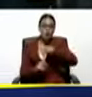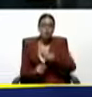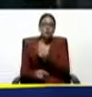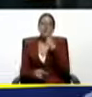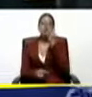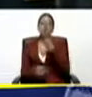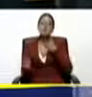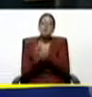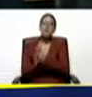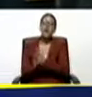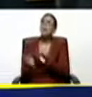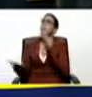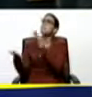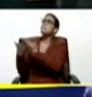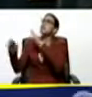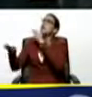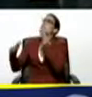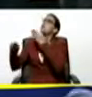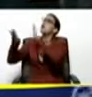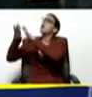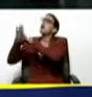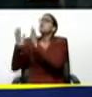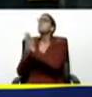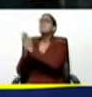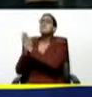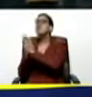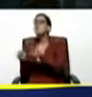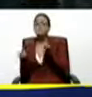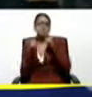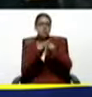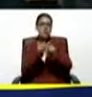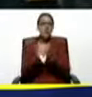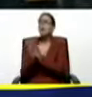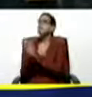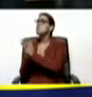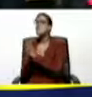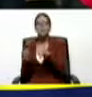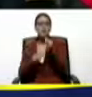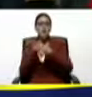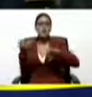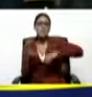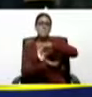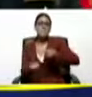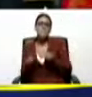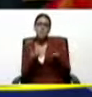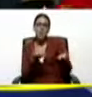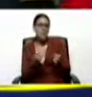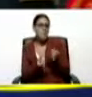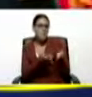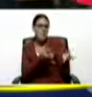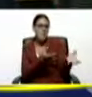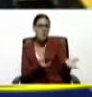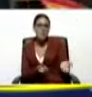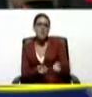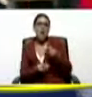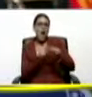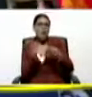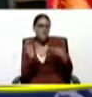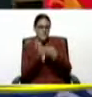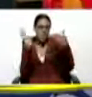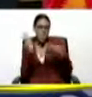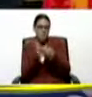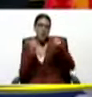sanciones, invasiones, guarimba. Le hacen daño como opositores al país,